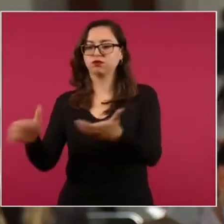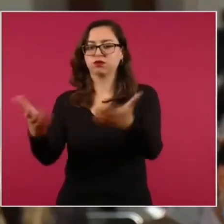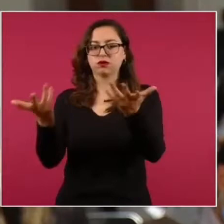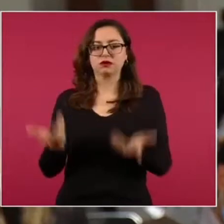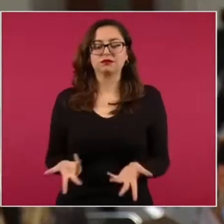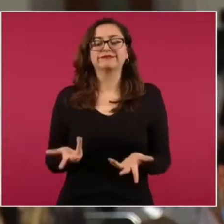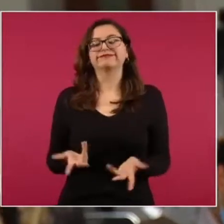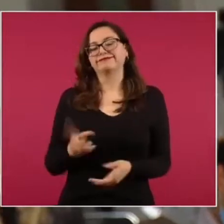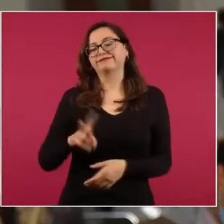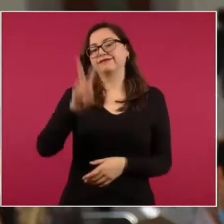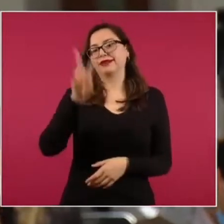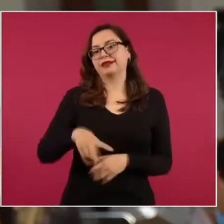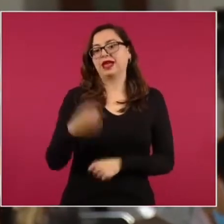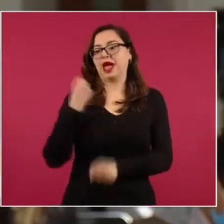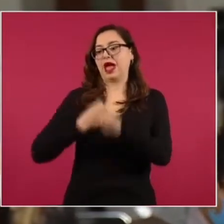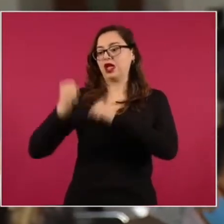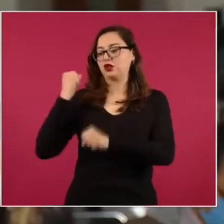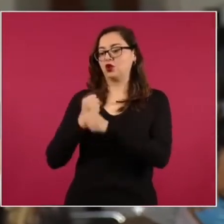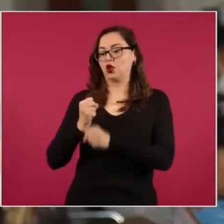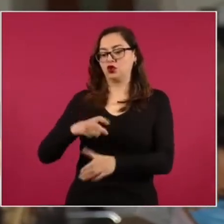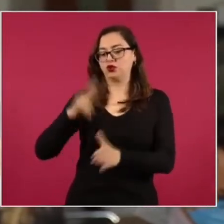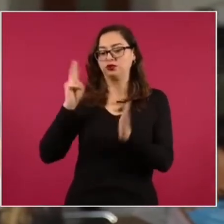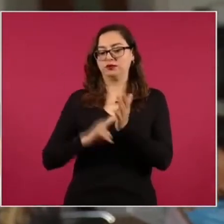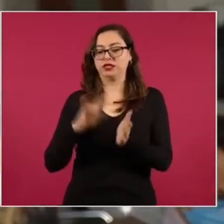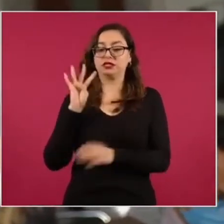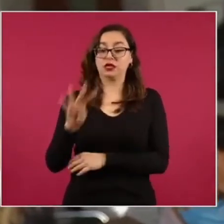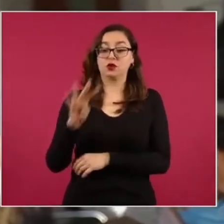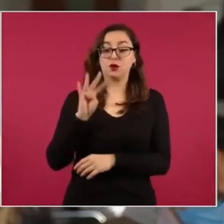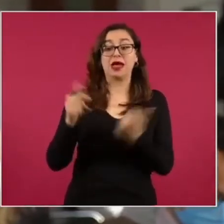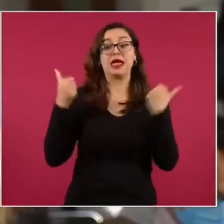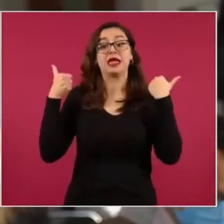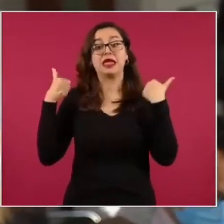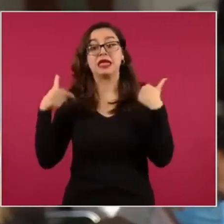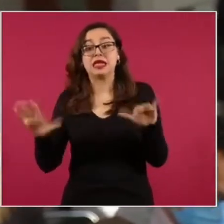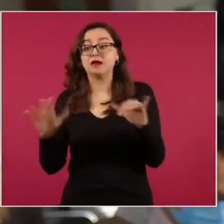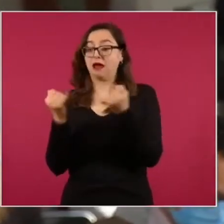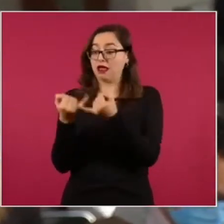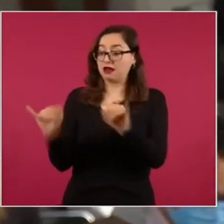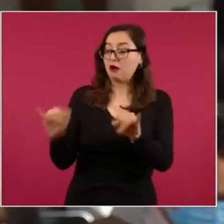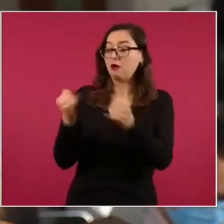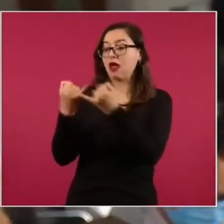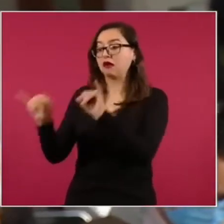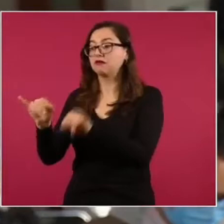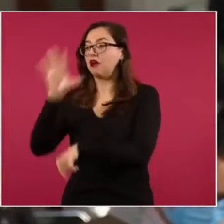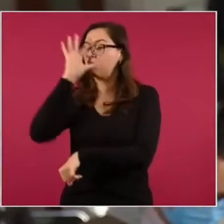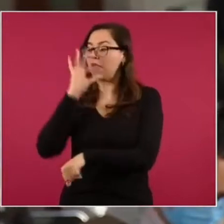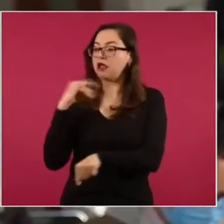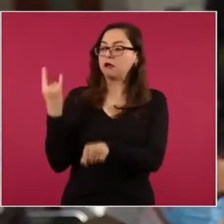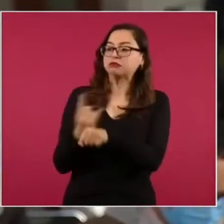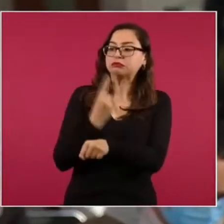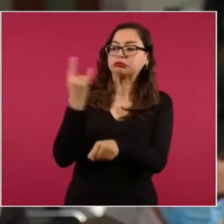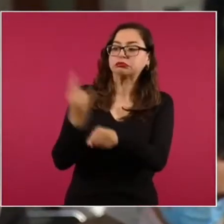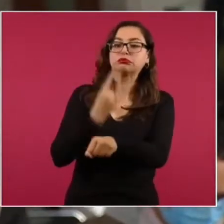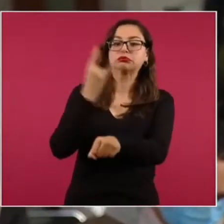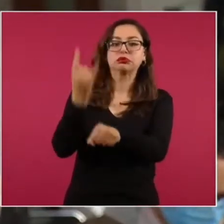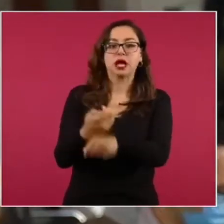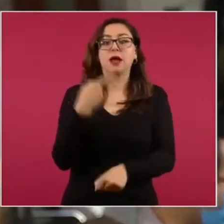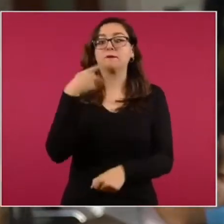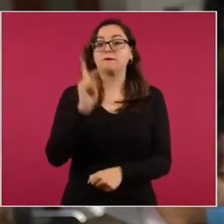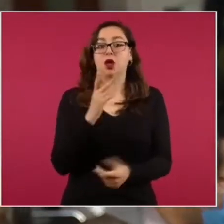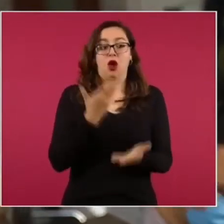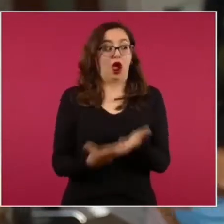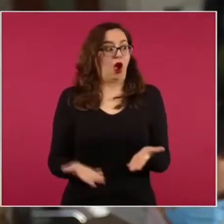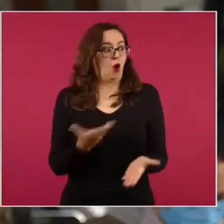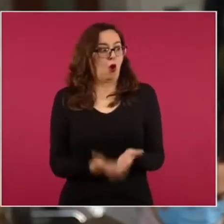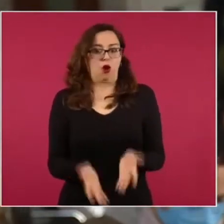abril o mayo del año 2019 como estaba planteado, se logró en octubre de este año, pero bueno, creo que es un asunto, es un avance en